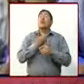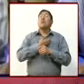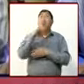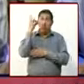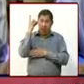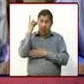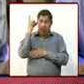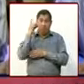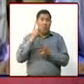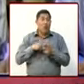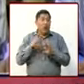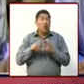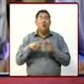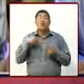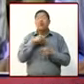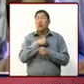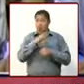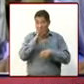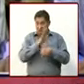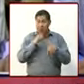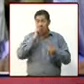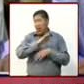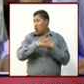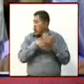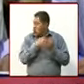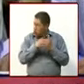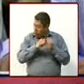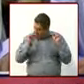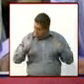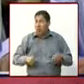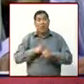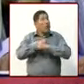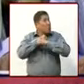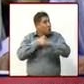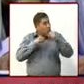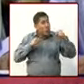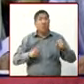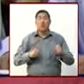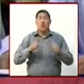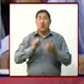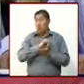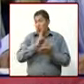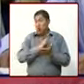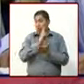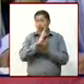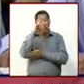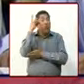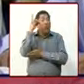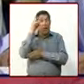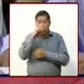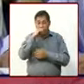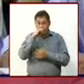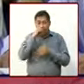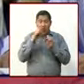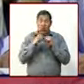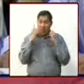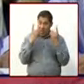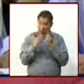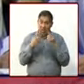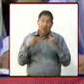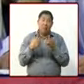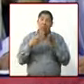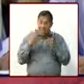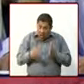país, por lo que convocamos a todo el sistema público de la Universidad Boliviana, a la sociedad